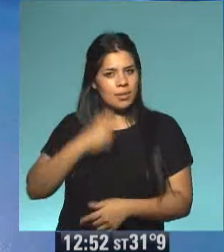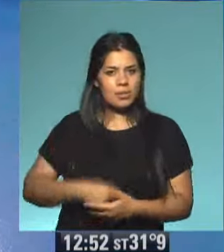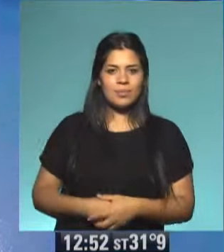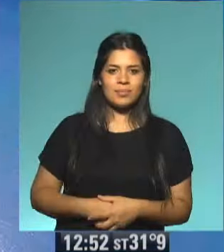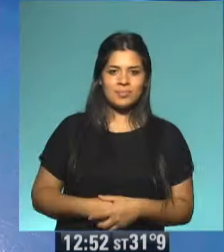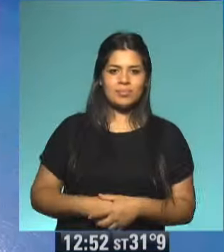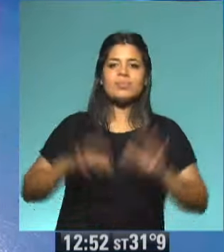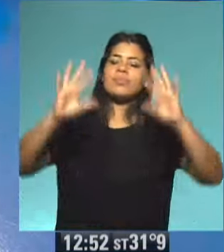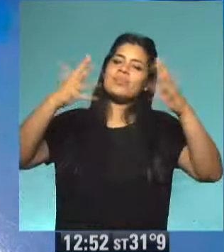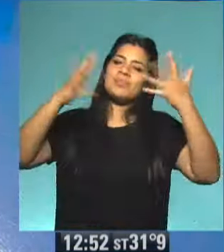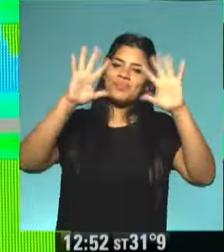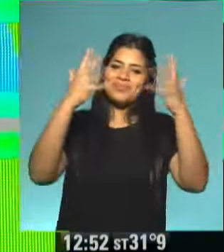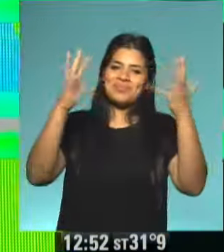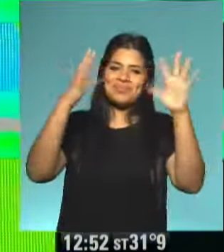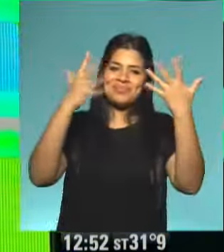¡Bravo! ¡Bravo!